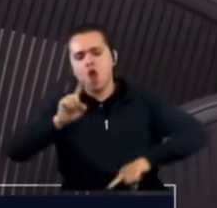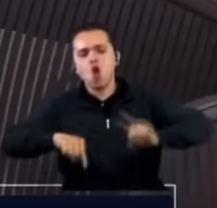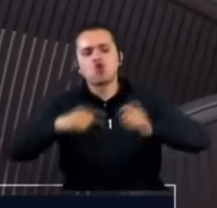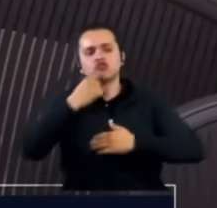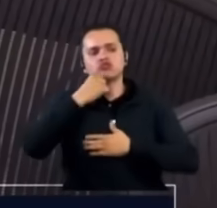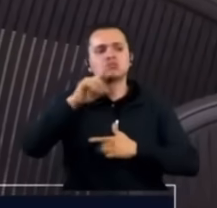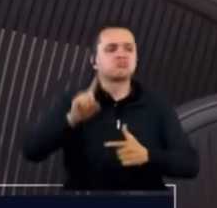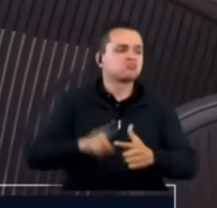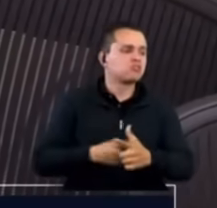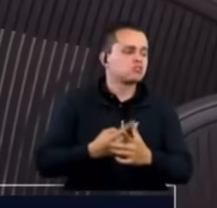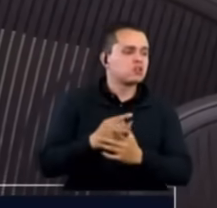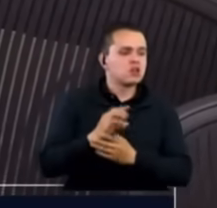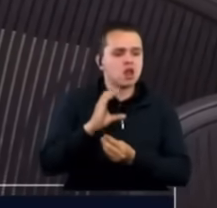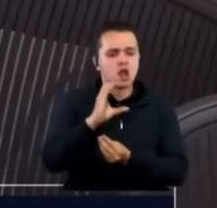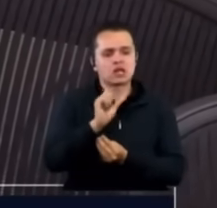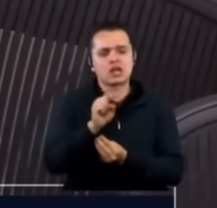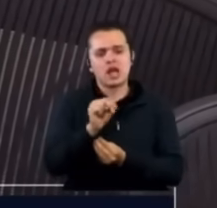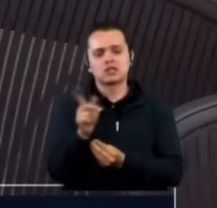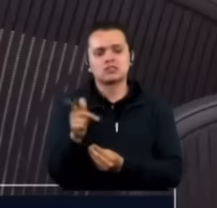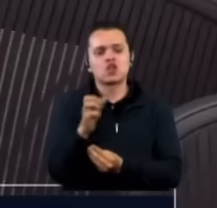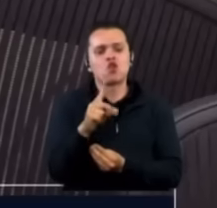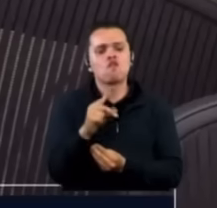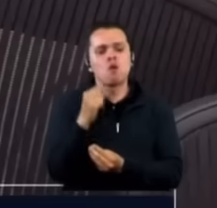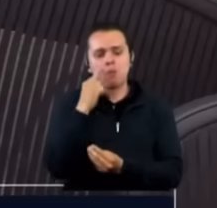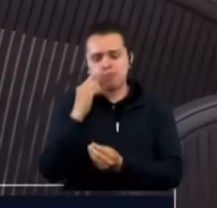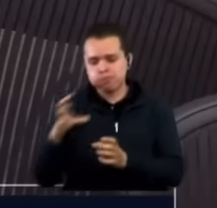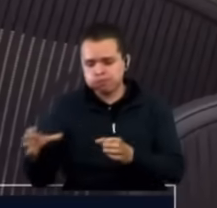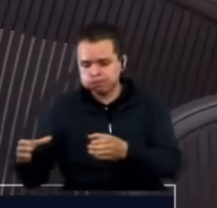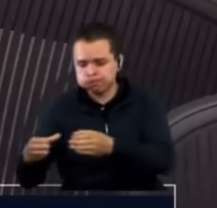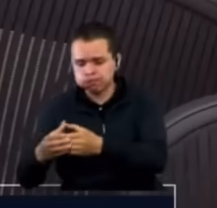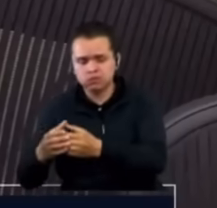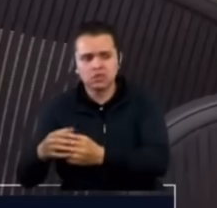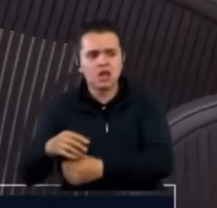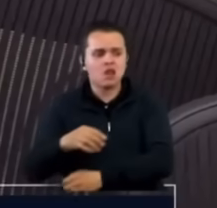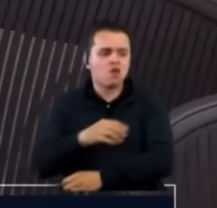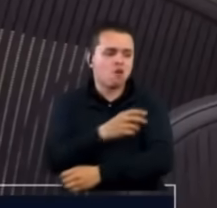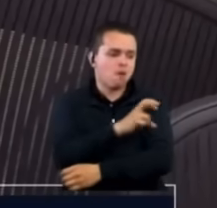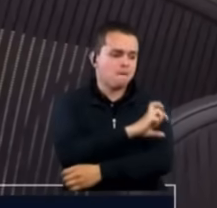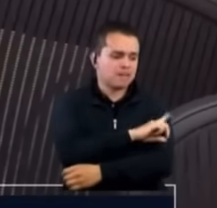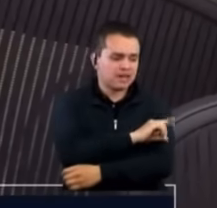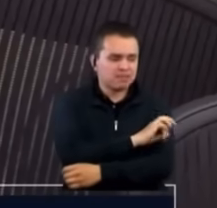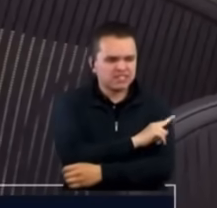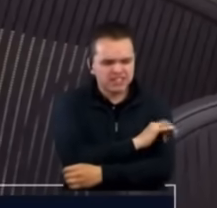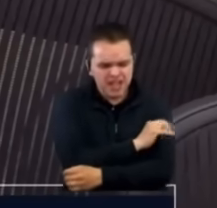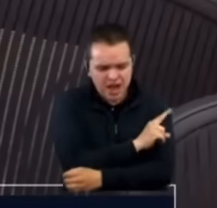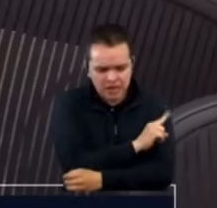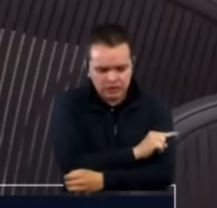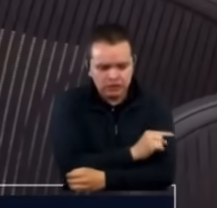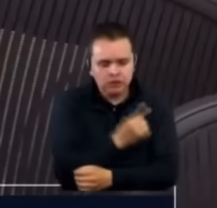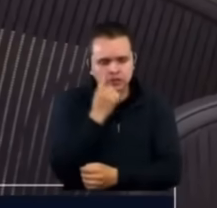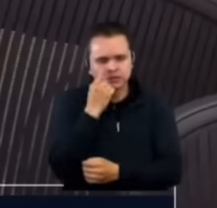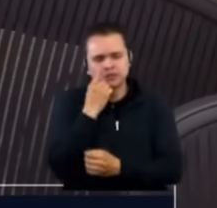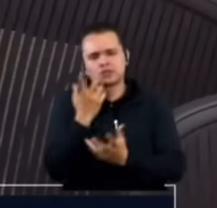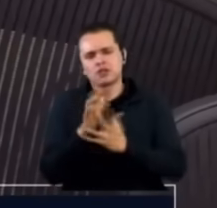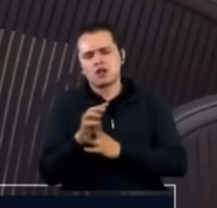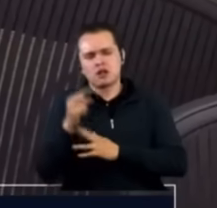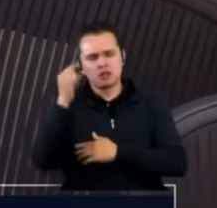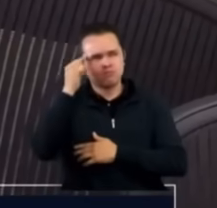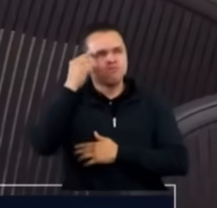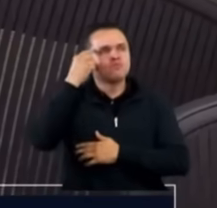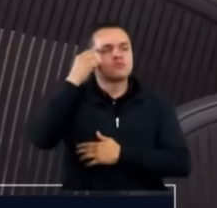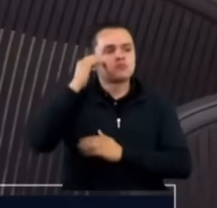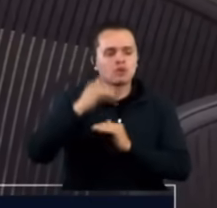dicen, entonces el Clan del Golfo es lo que quedó de los paramilitares. No, hagan memoria, es que el